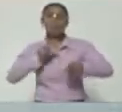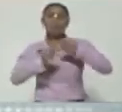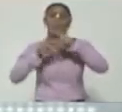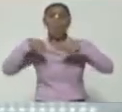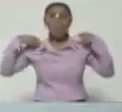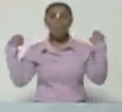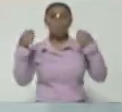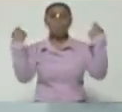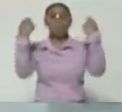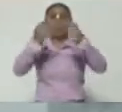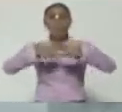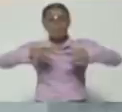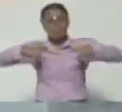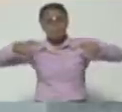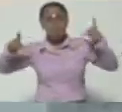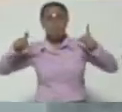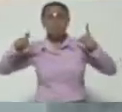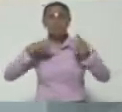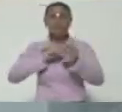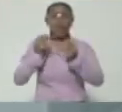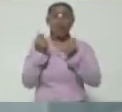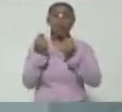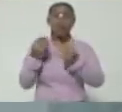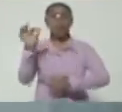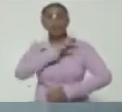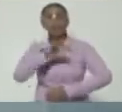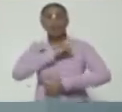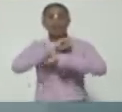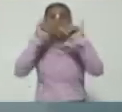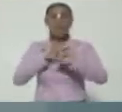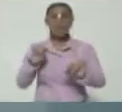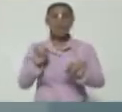prosperidad económica, su felicidad y su socialismo